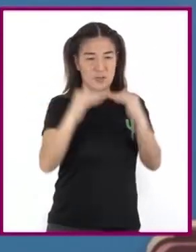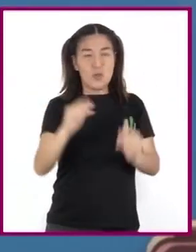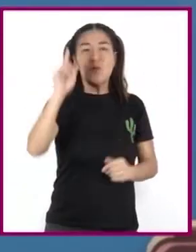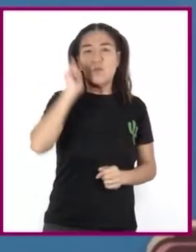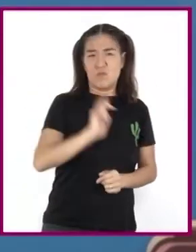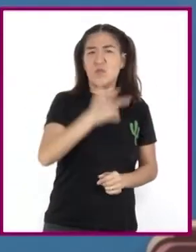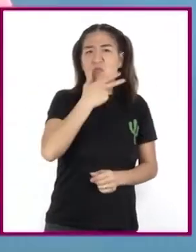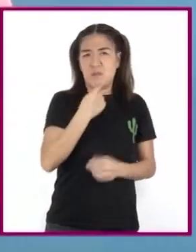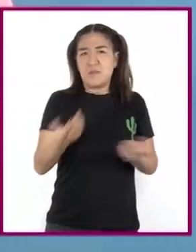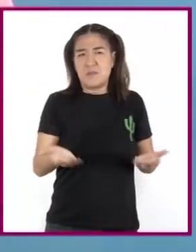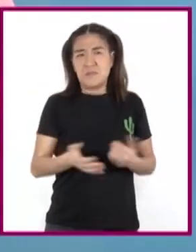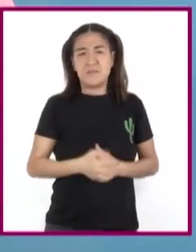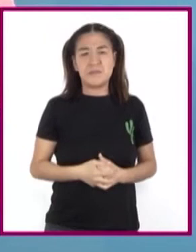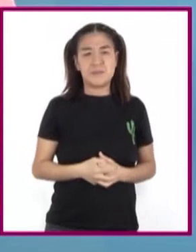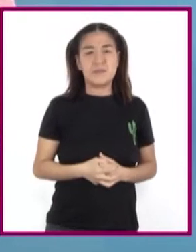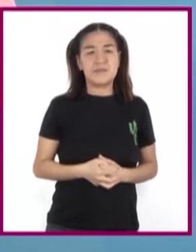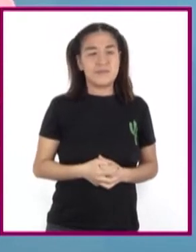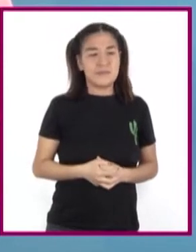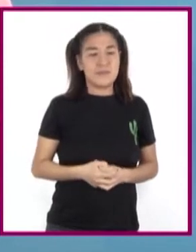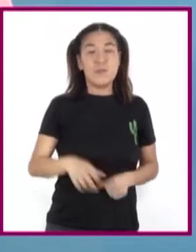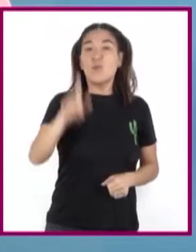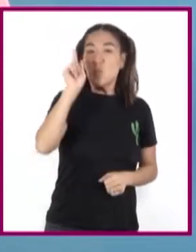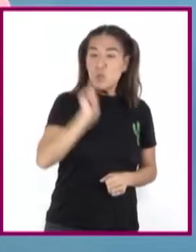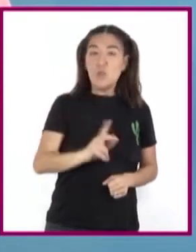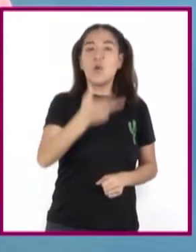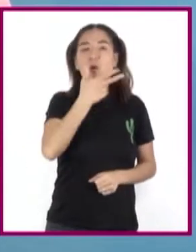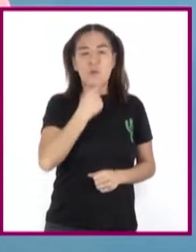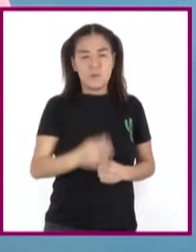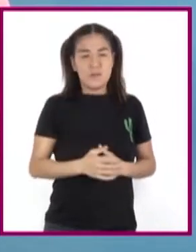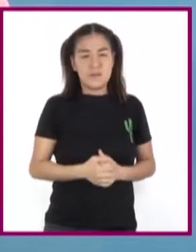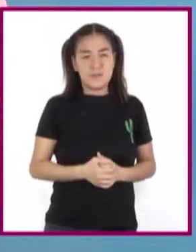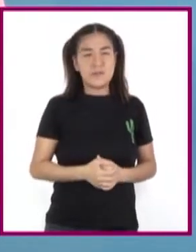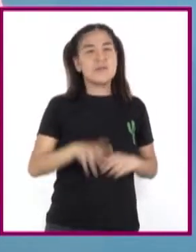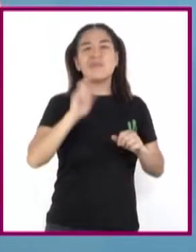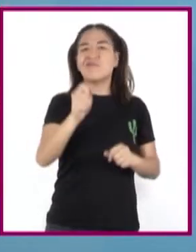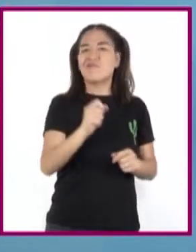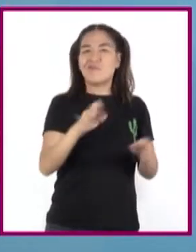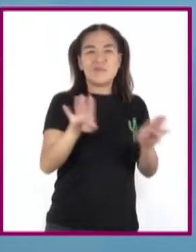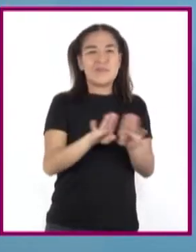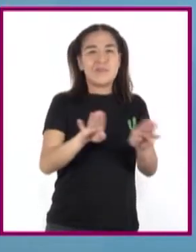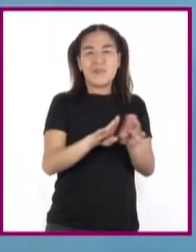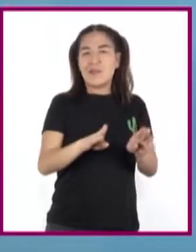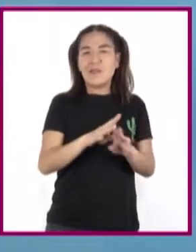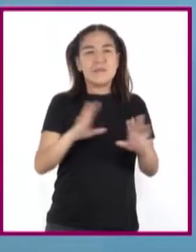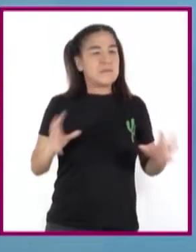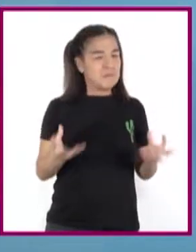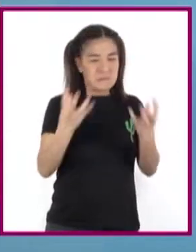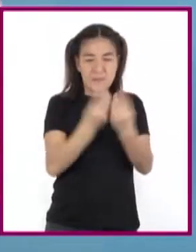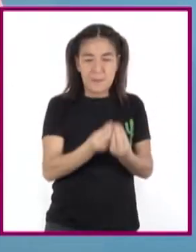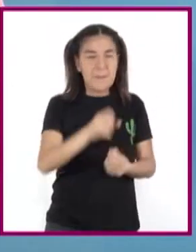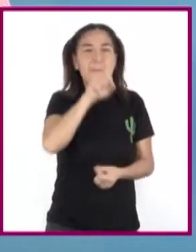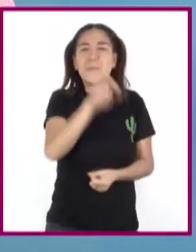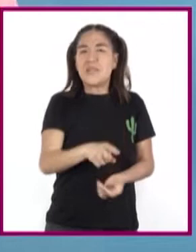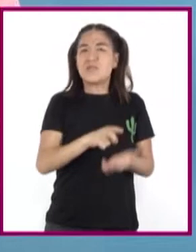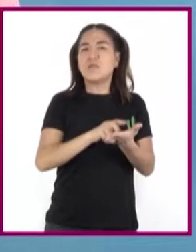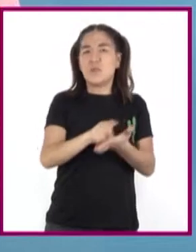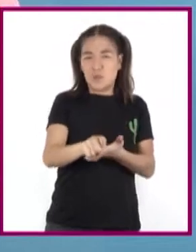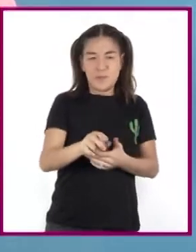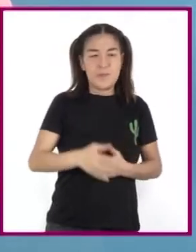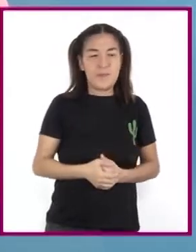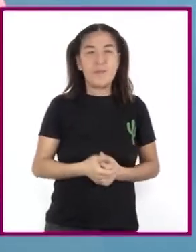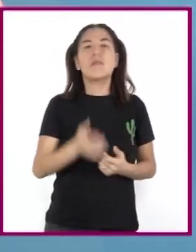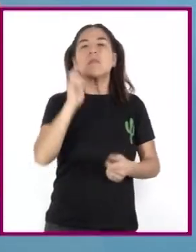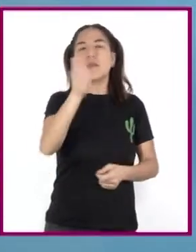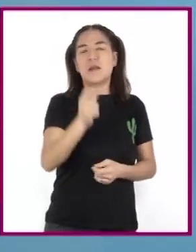y hombres? Mujeres y hombres, sin distinción, tienen los mismos derechos. Algunos son a